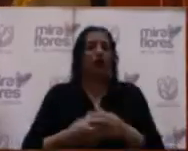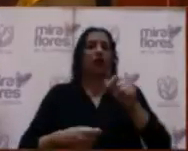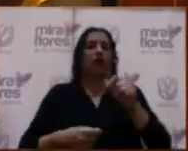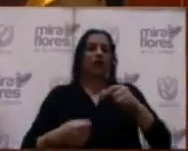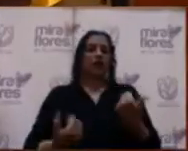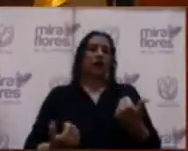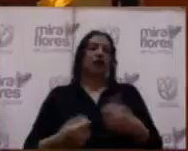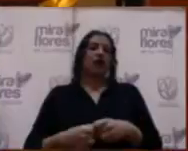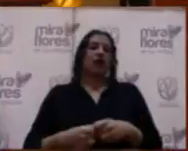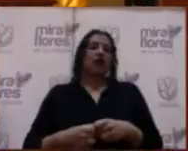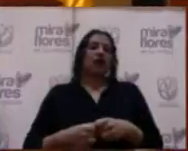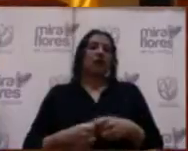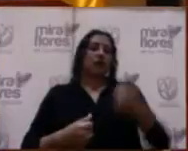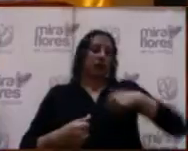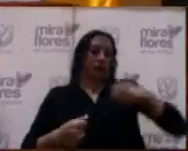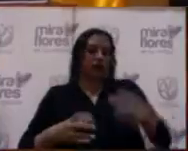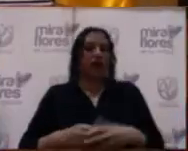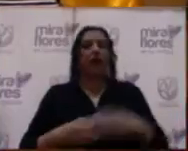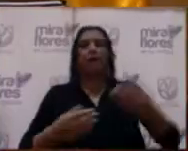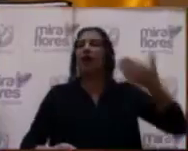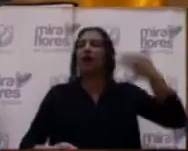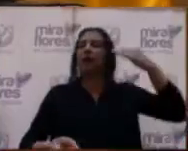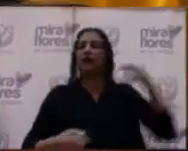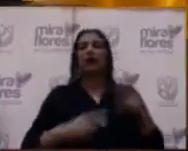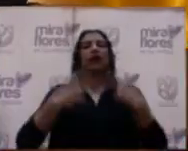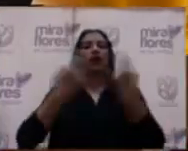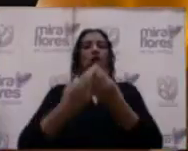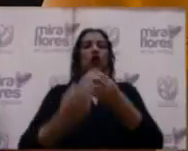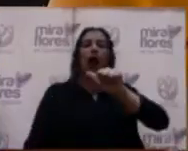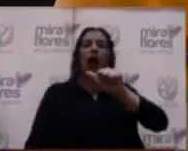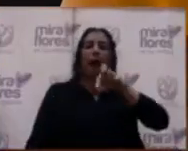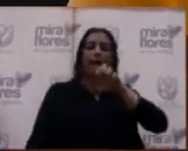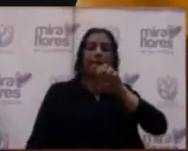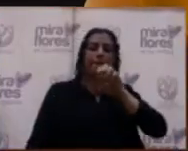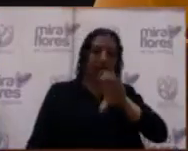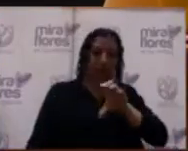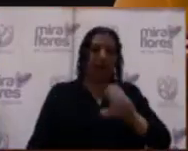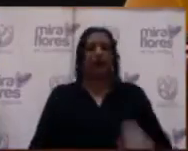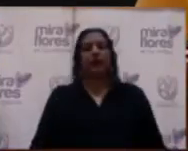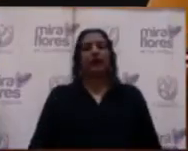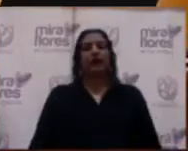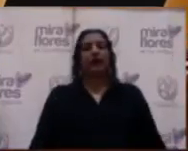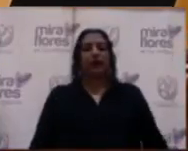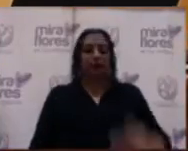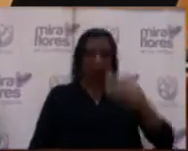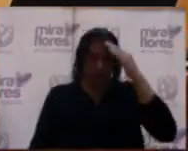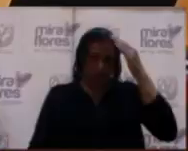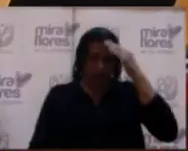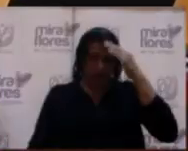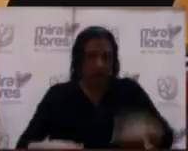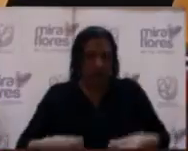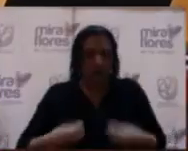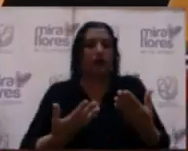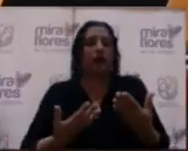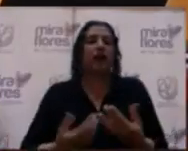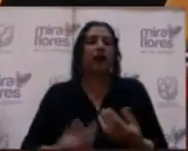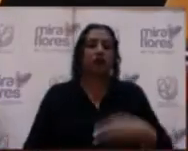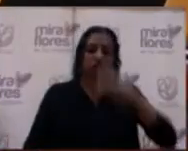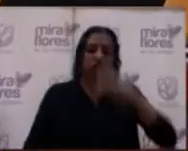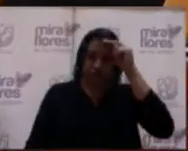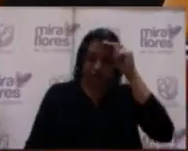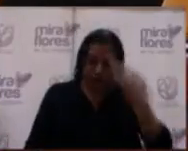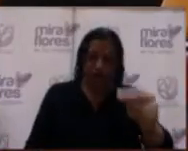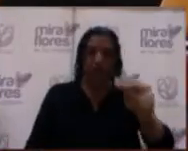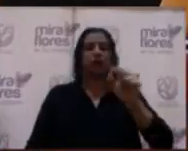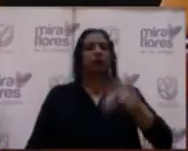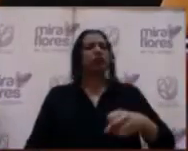institución para la pasada reunión cumbre APEC en Lima. Al respecto, deseo expresarle un especial reconocimiento por